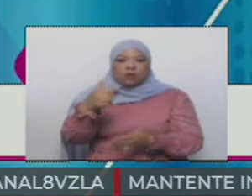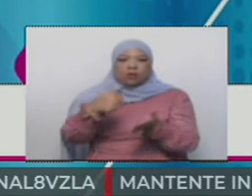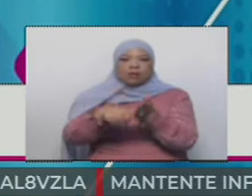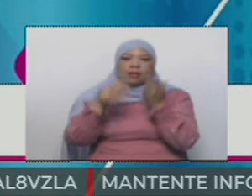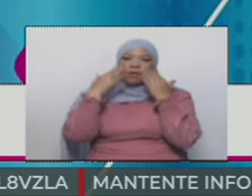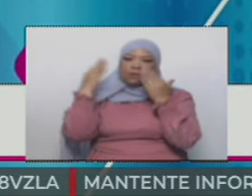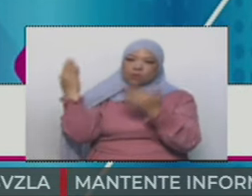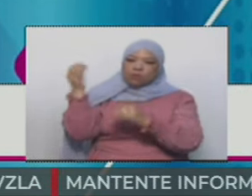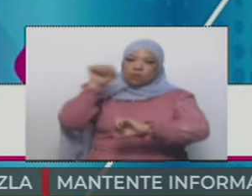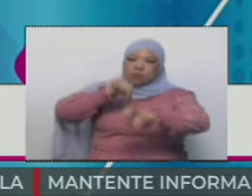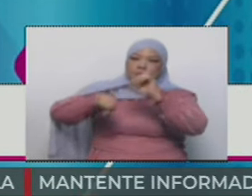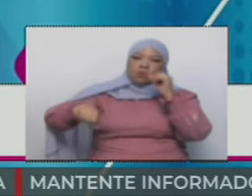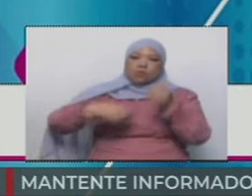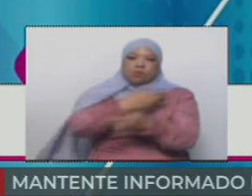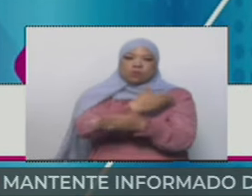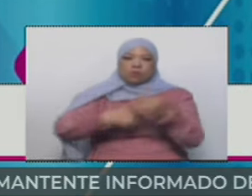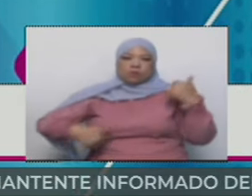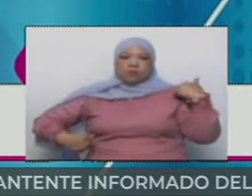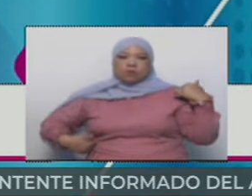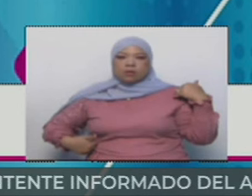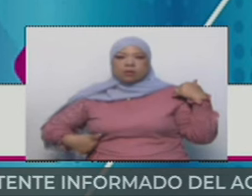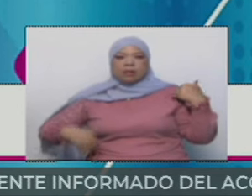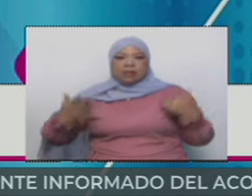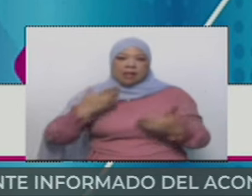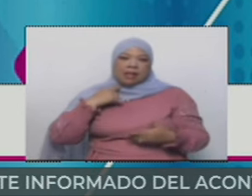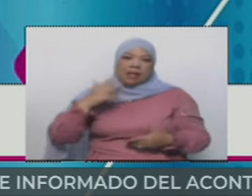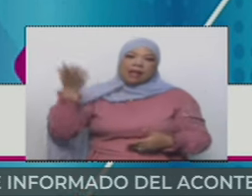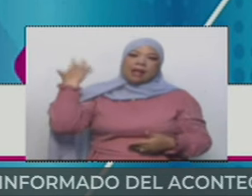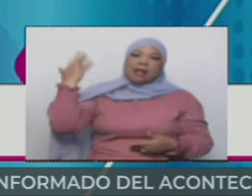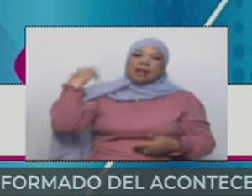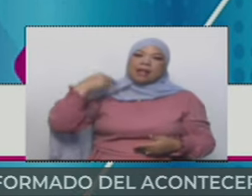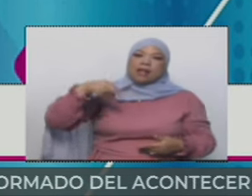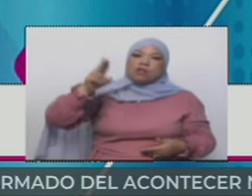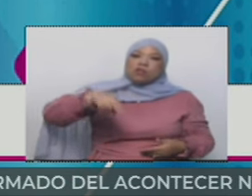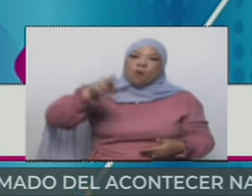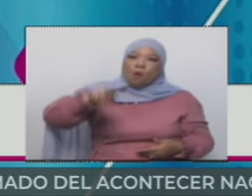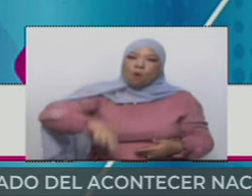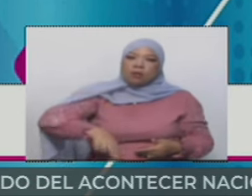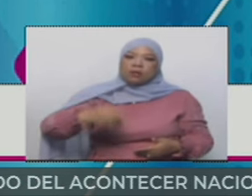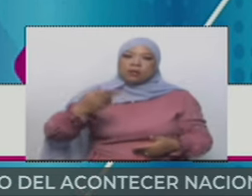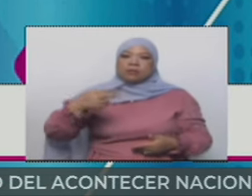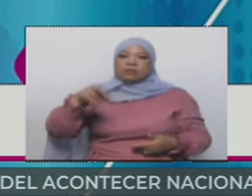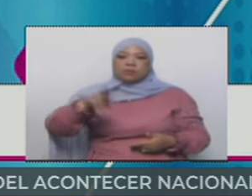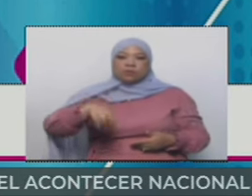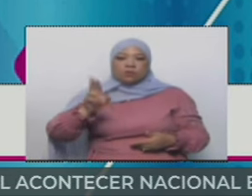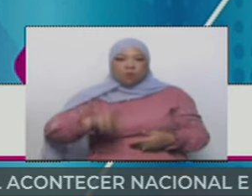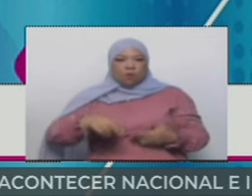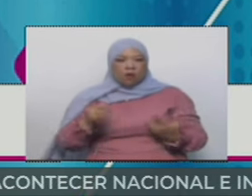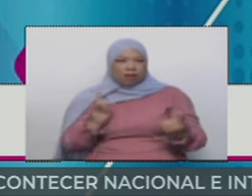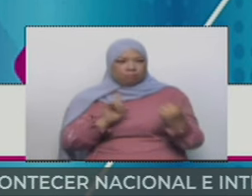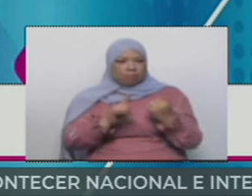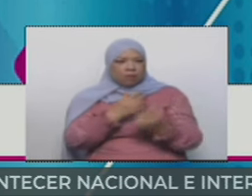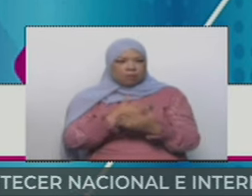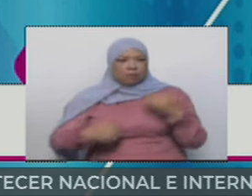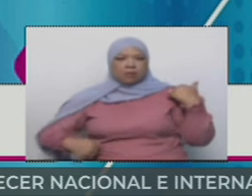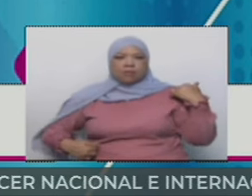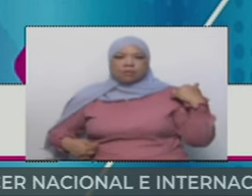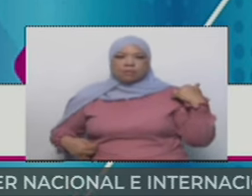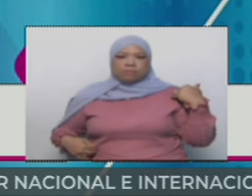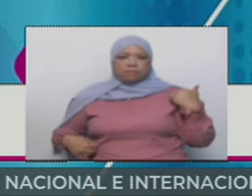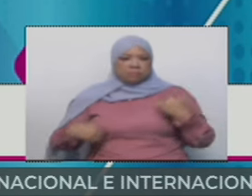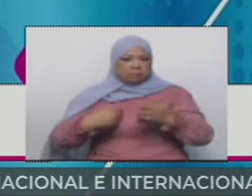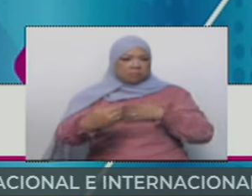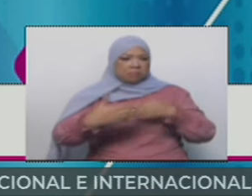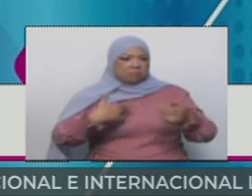estuviera al frente de un presidente en la Cuarta República. ¡Nunca! ¡Jamás! A esa gente uno no le veía